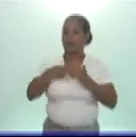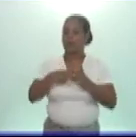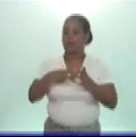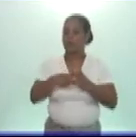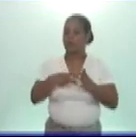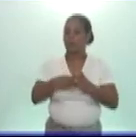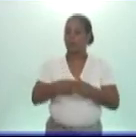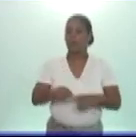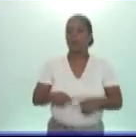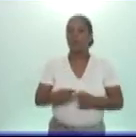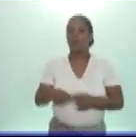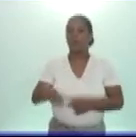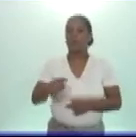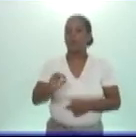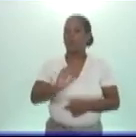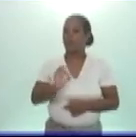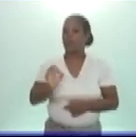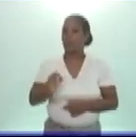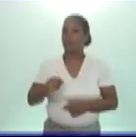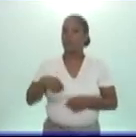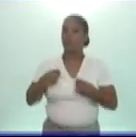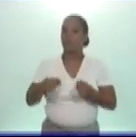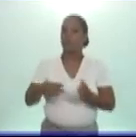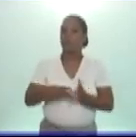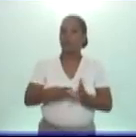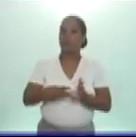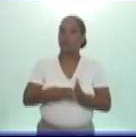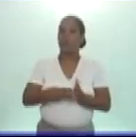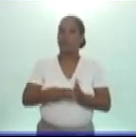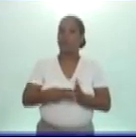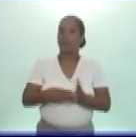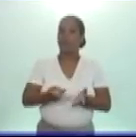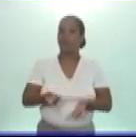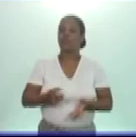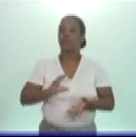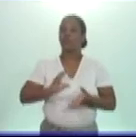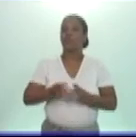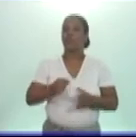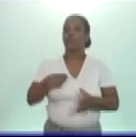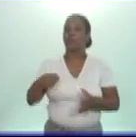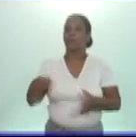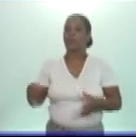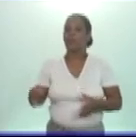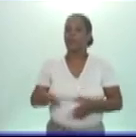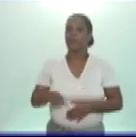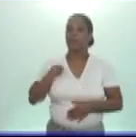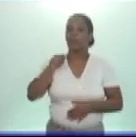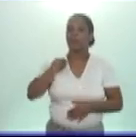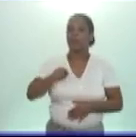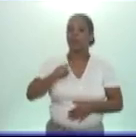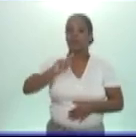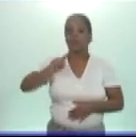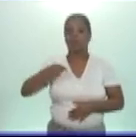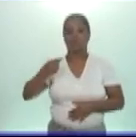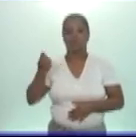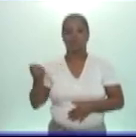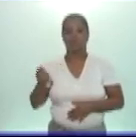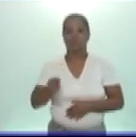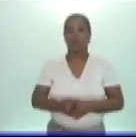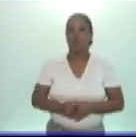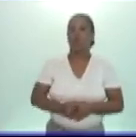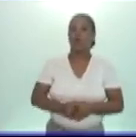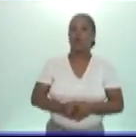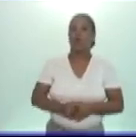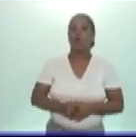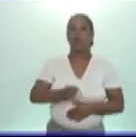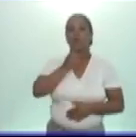no han dado todavía el cálculo para dividir de forma escrita con estas expresiones decimales, y por eso lo